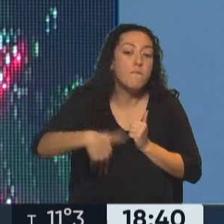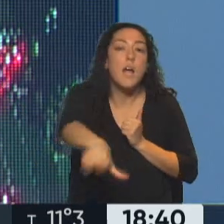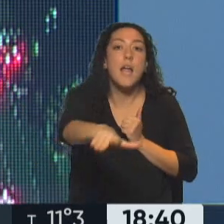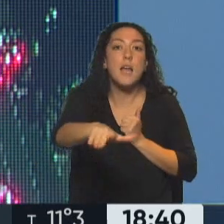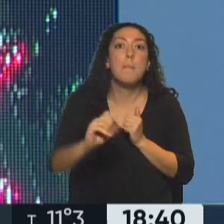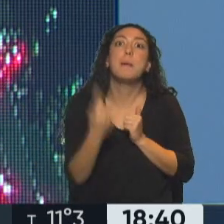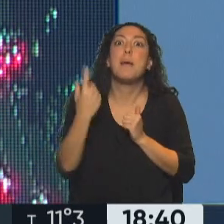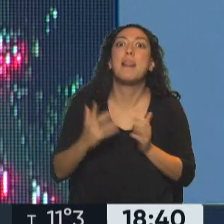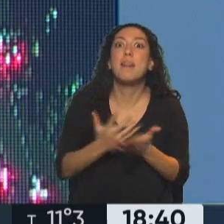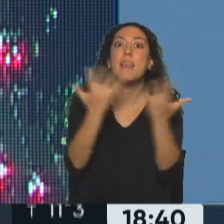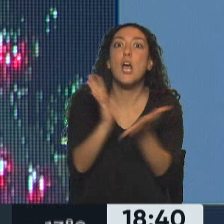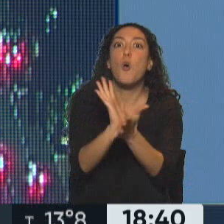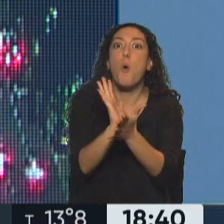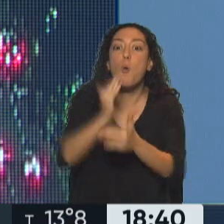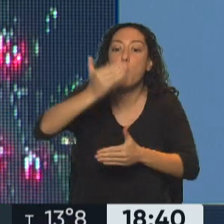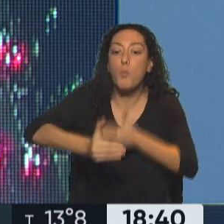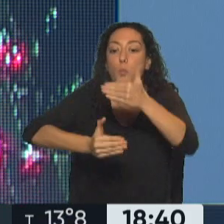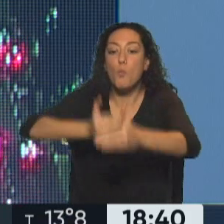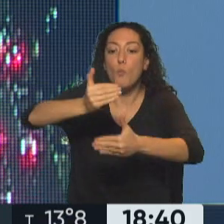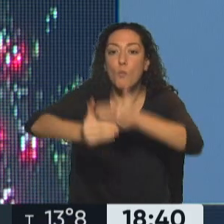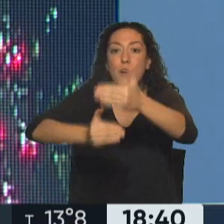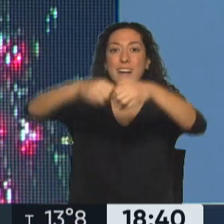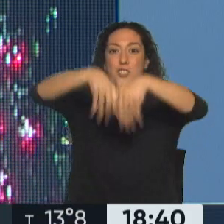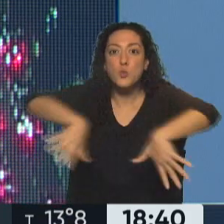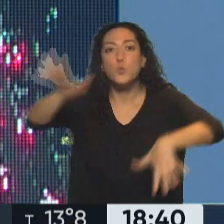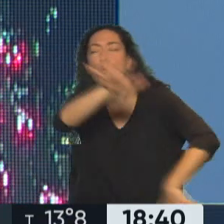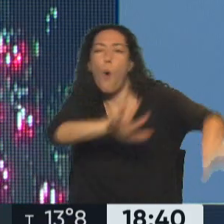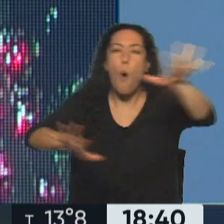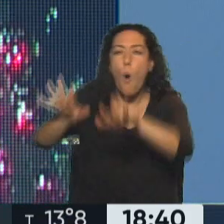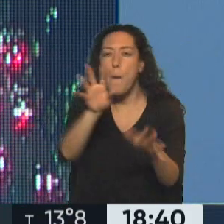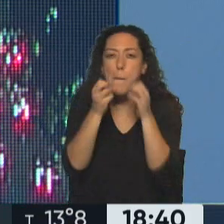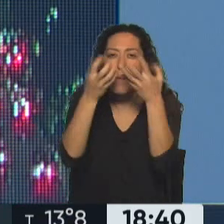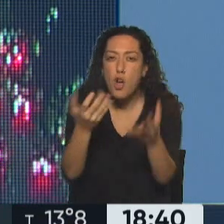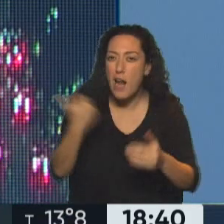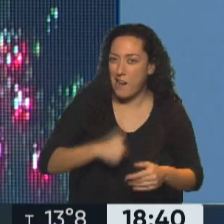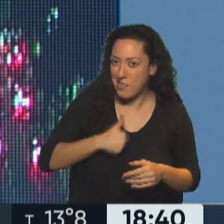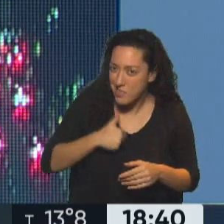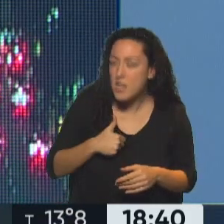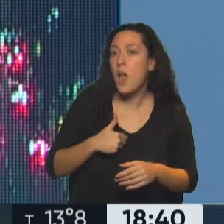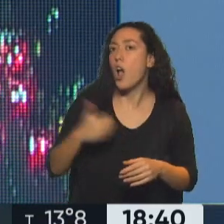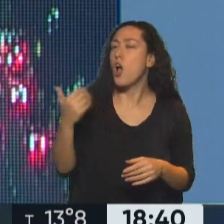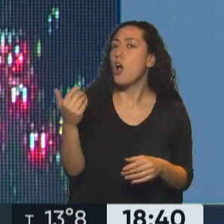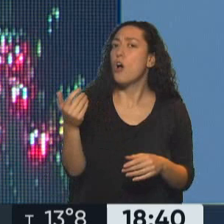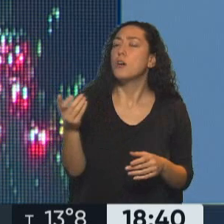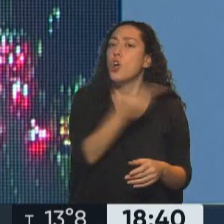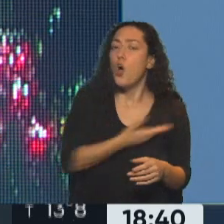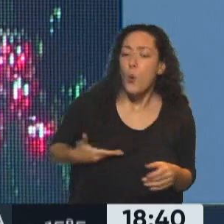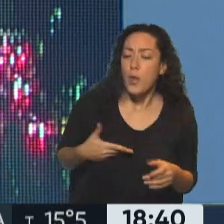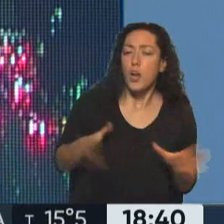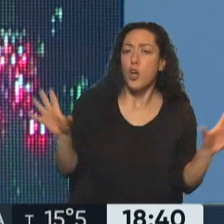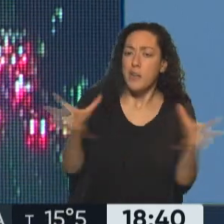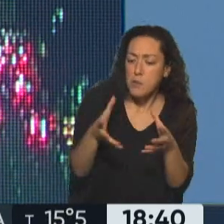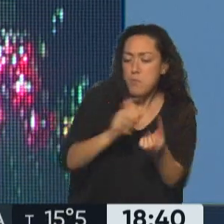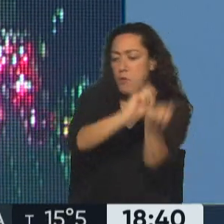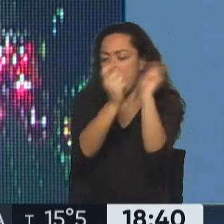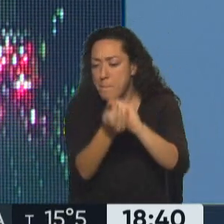gran secuencia donde empieza la reestructuración de la Argentina. El gobierno tomó nota, cambió rumbo, cambió equipo, puso